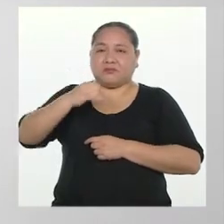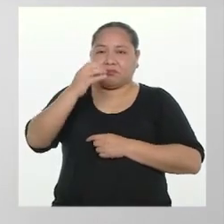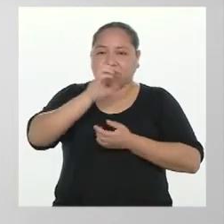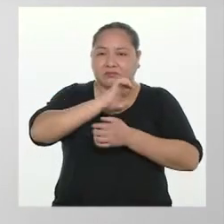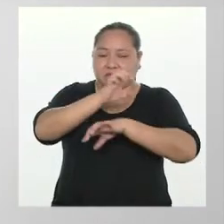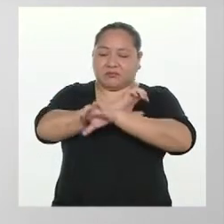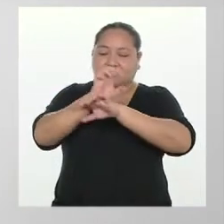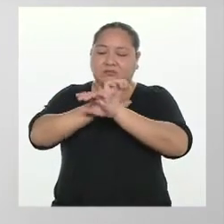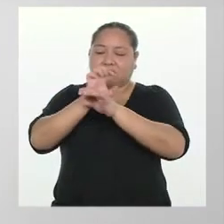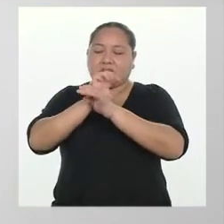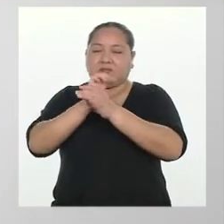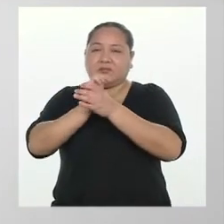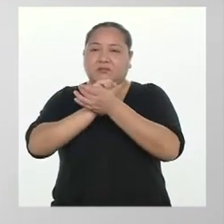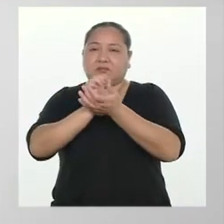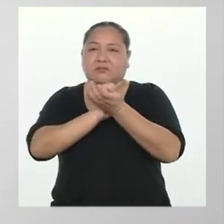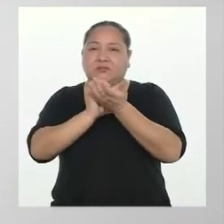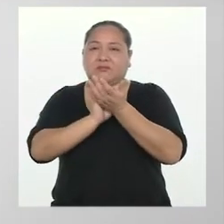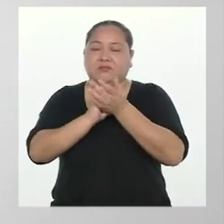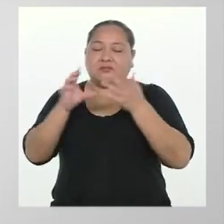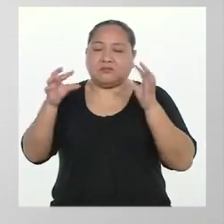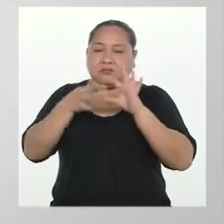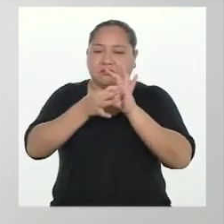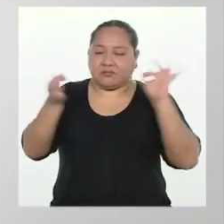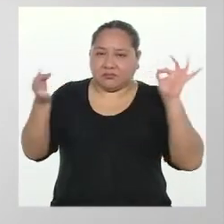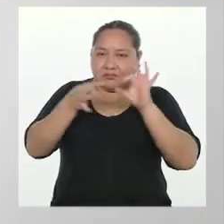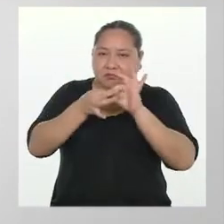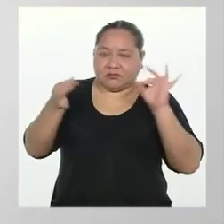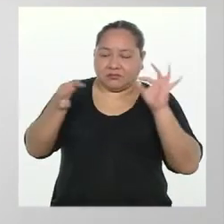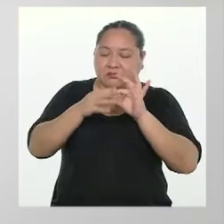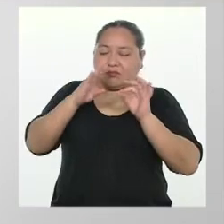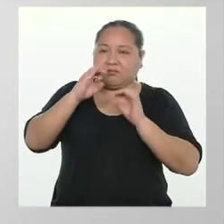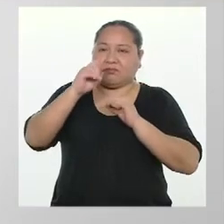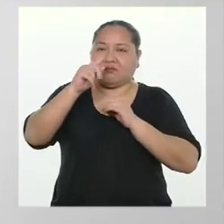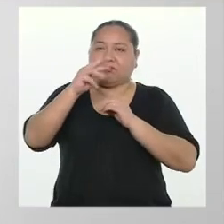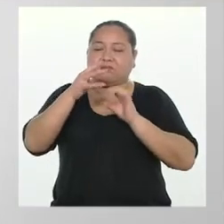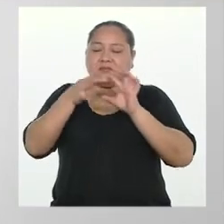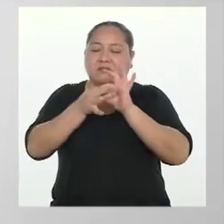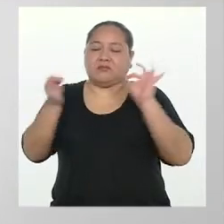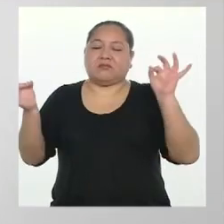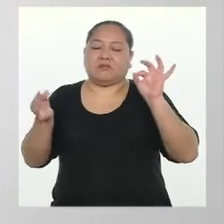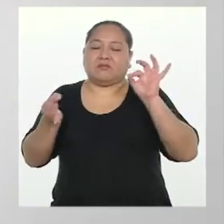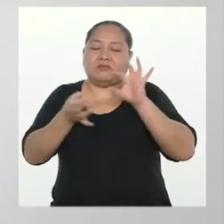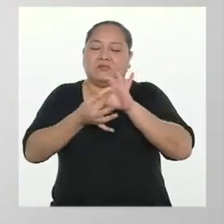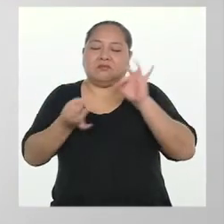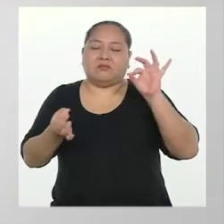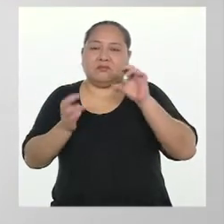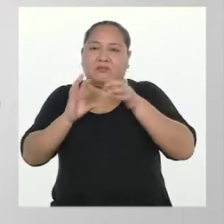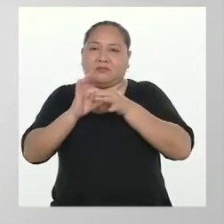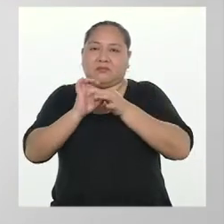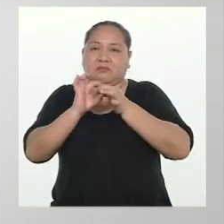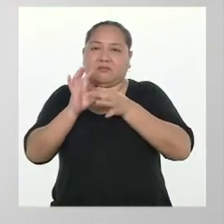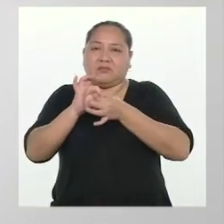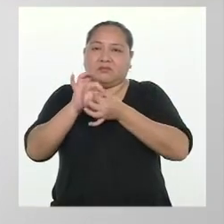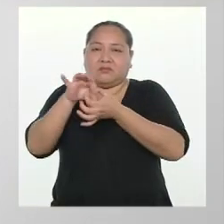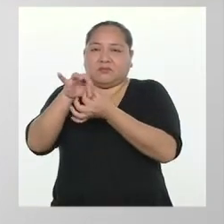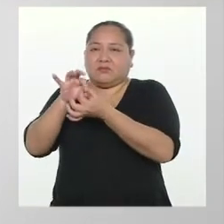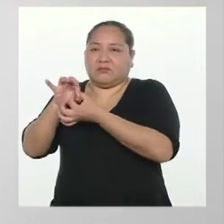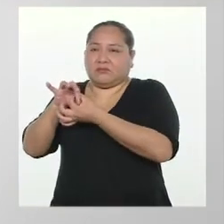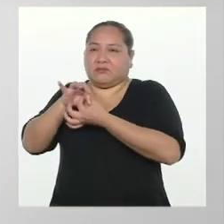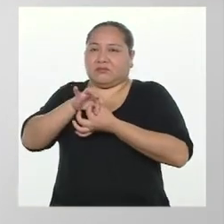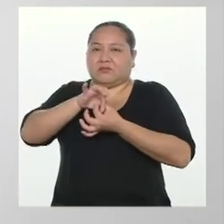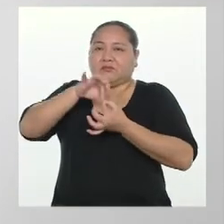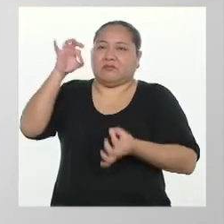moléculas rompen los enlaces o uniones de las bacterias y los virus que se encuentran adheridos en la